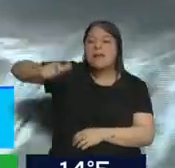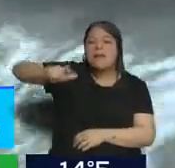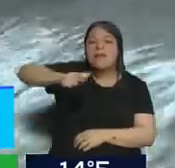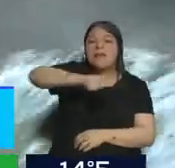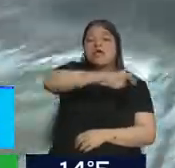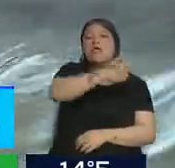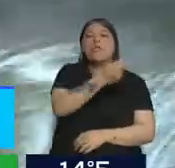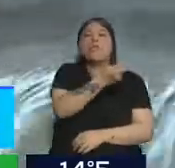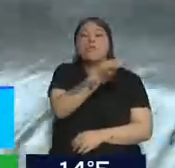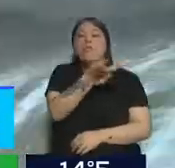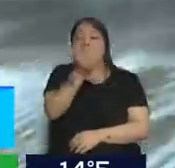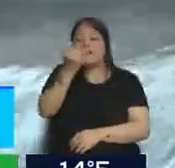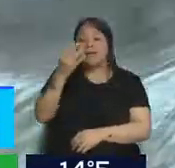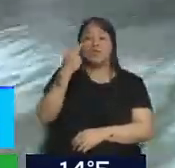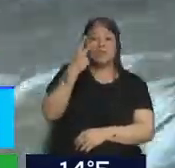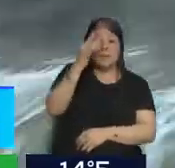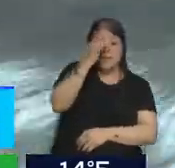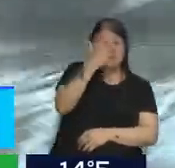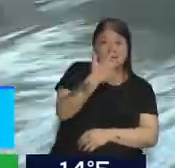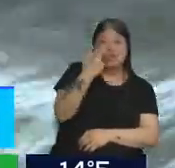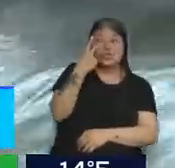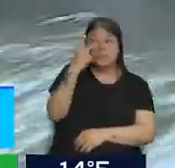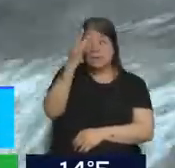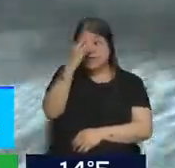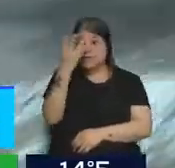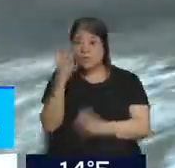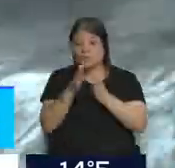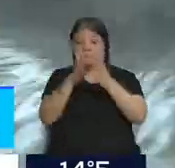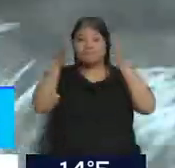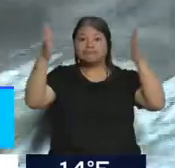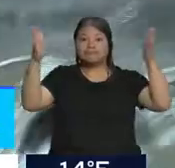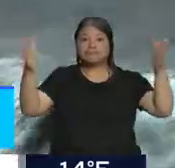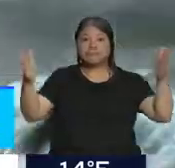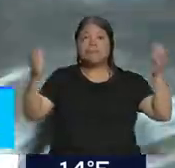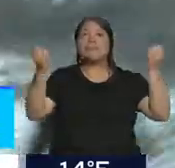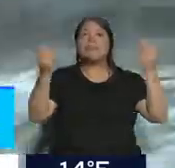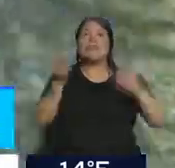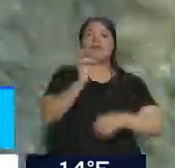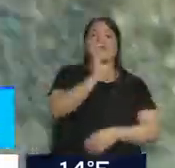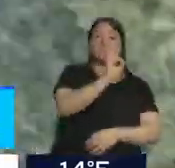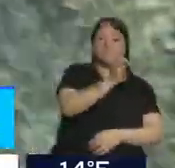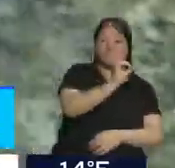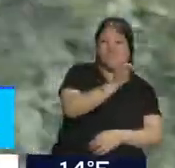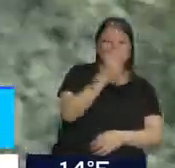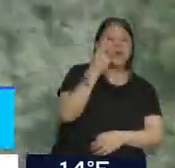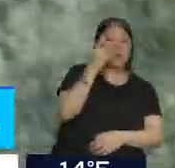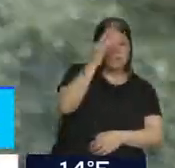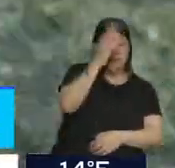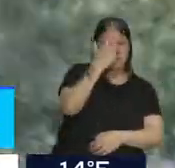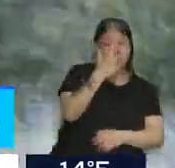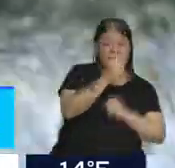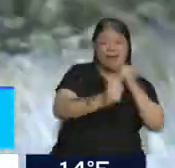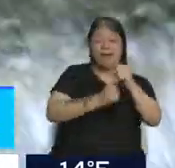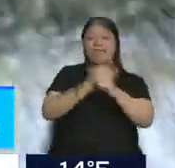a estar circulando durante este año 2023-2024? Decimos 23-24 porque va de octubre de este año 2023 a